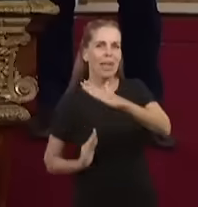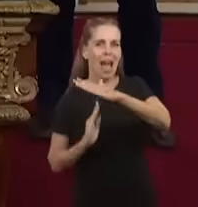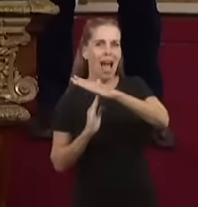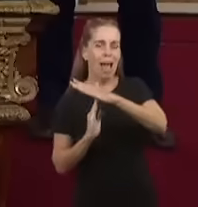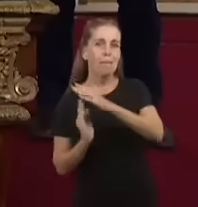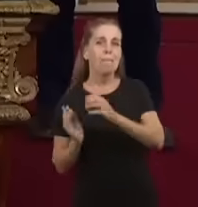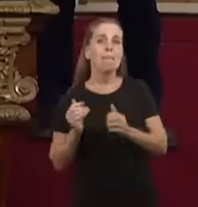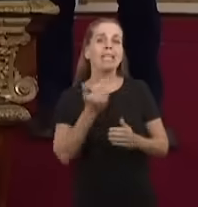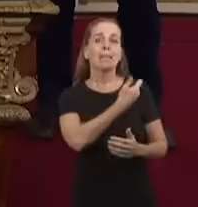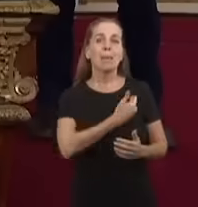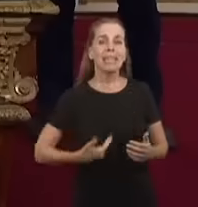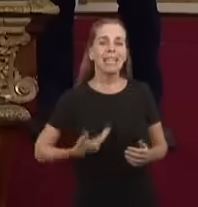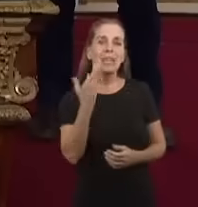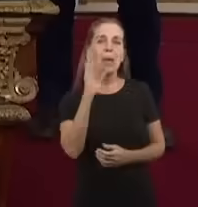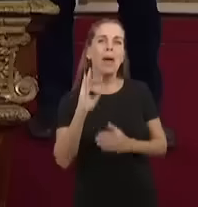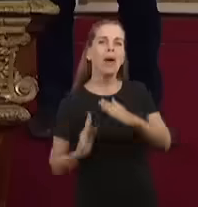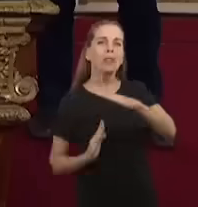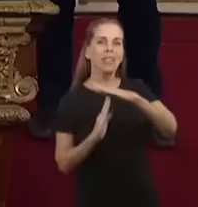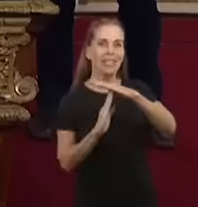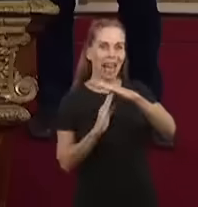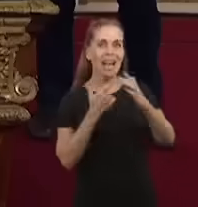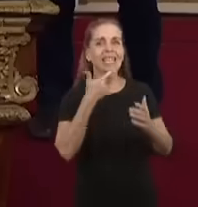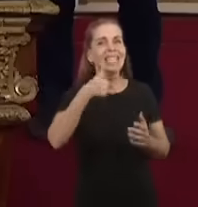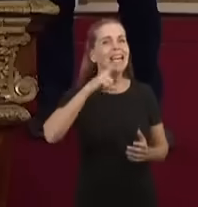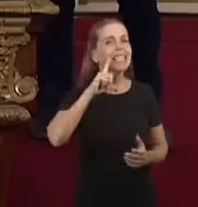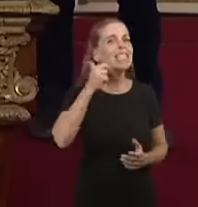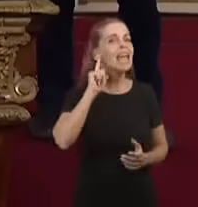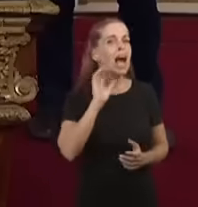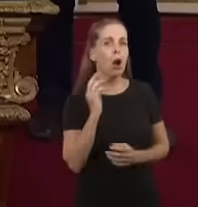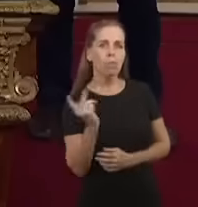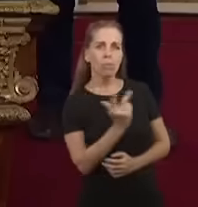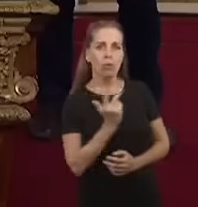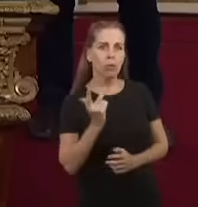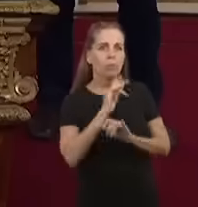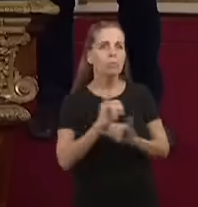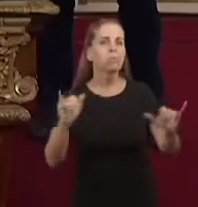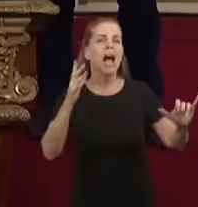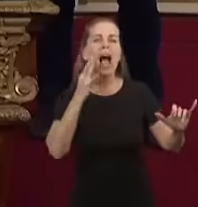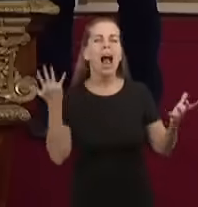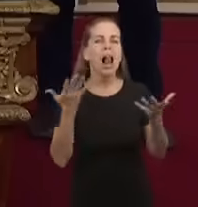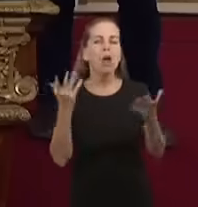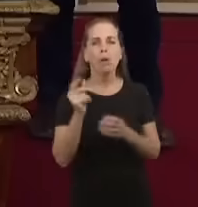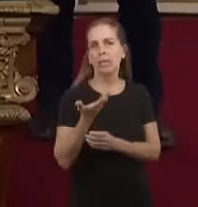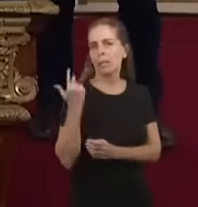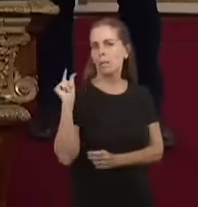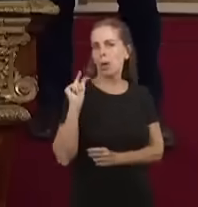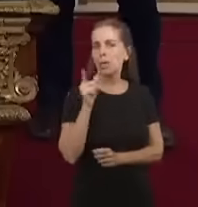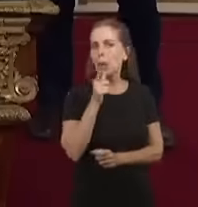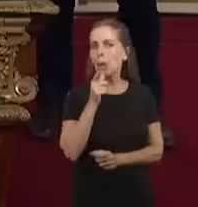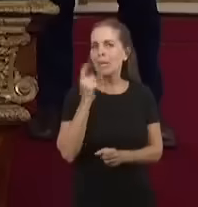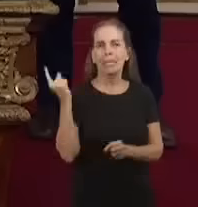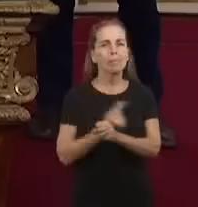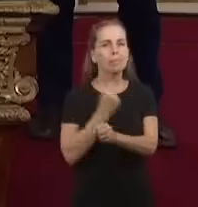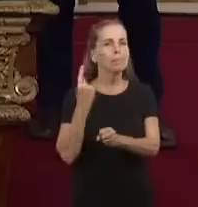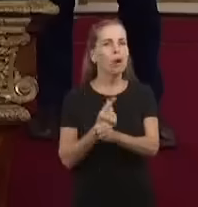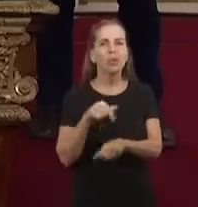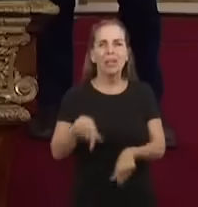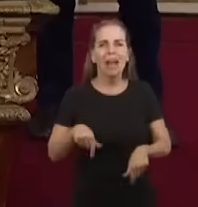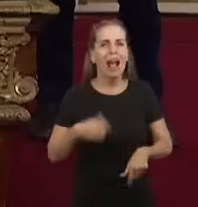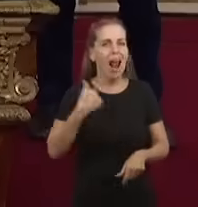del Banco Central Santiago bausili para anunciar algo que hace tan solo unos pocos meses parecía imposible en la